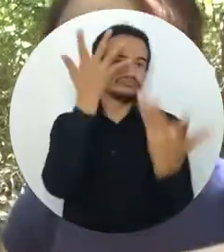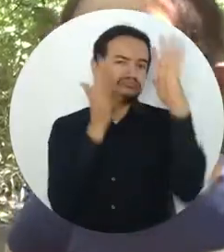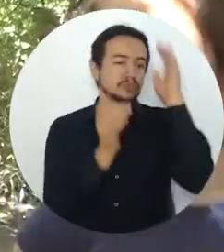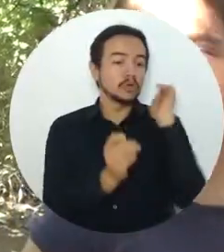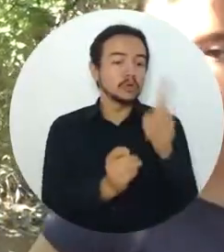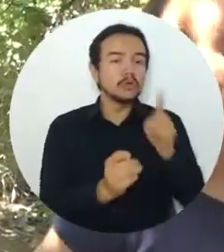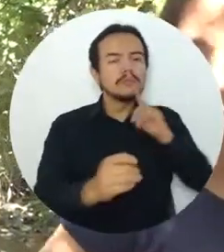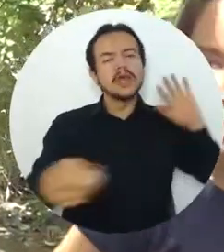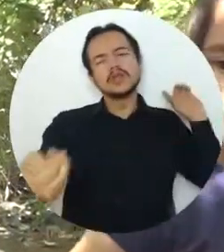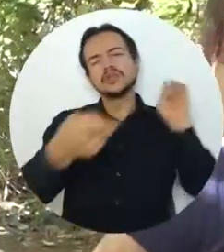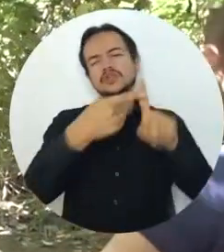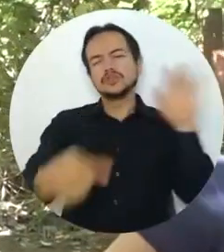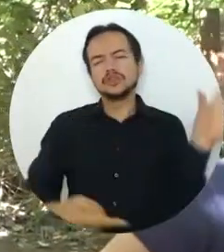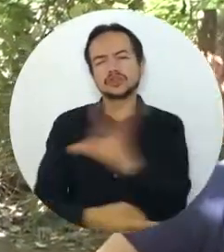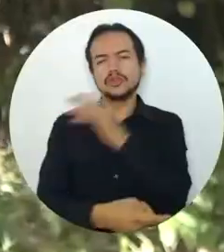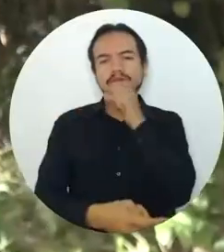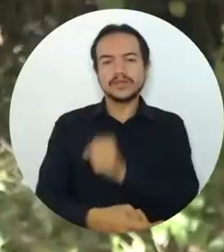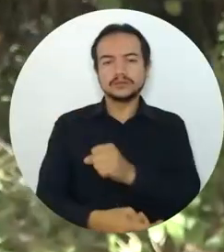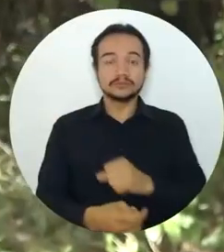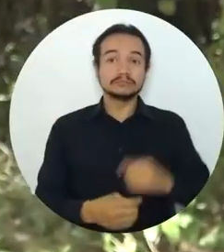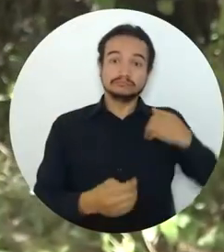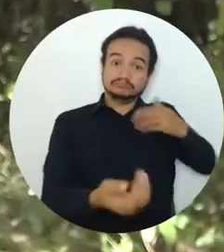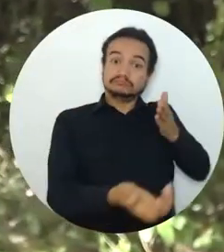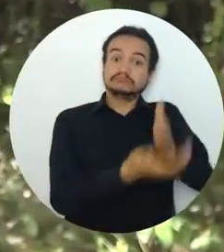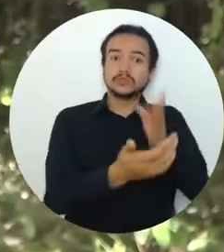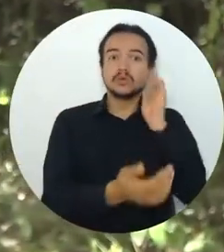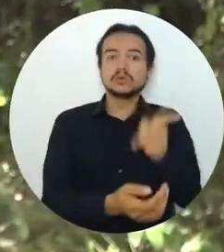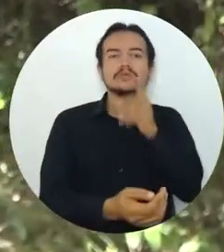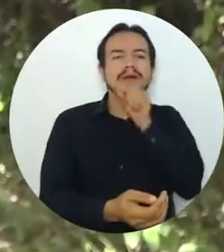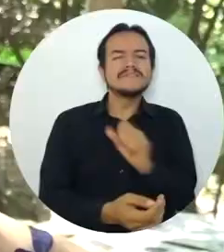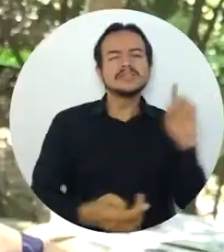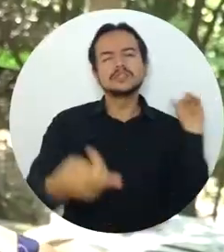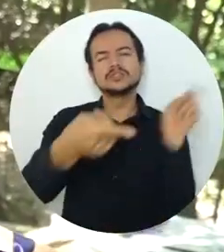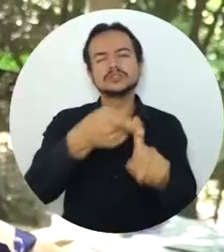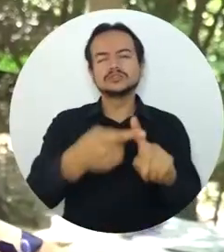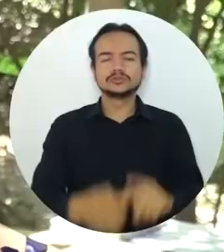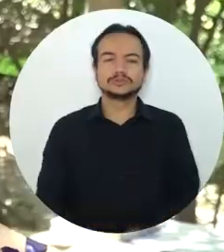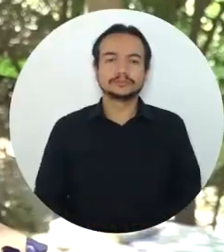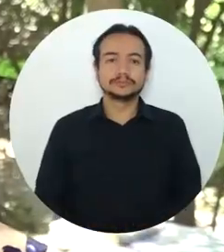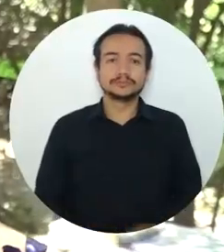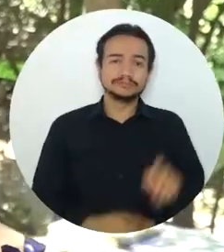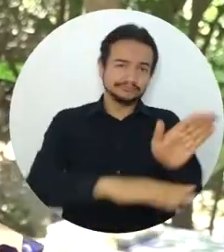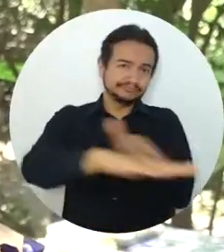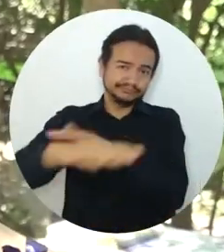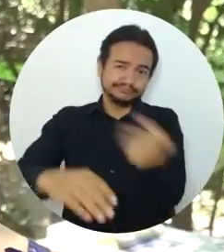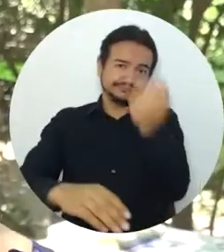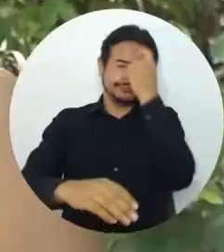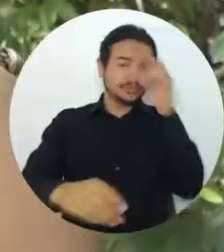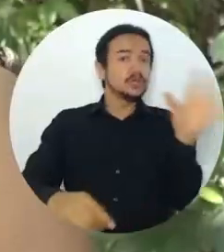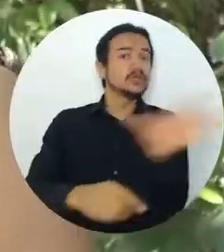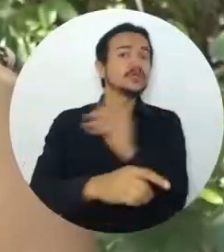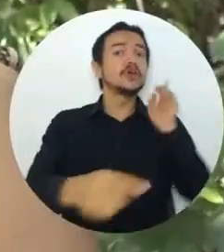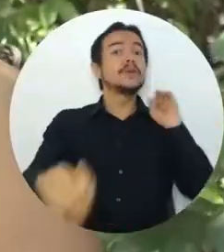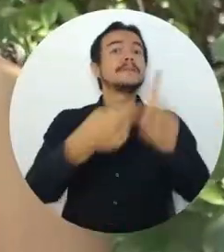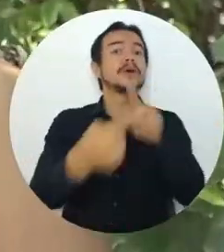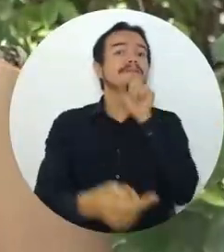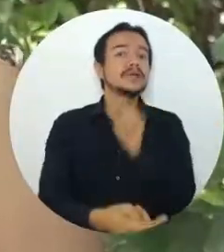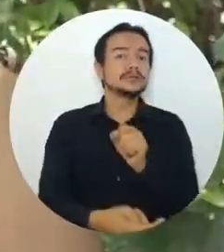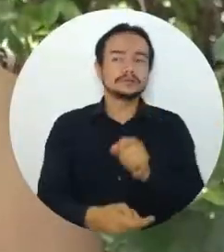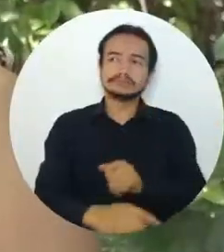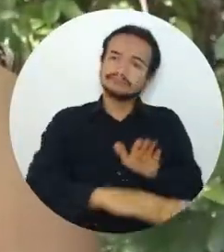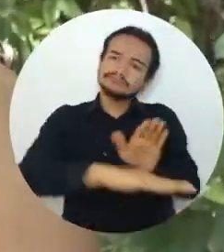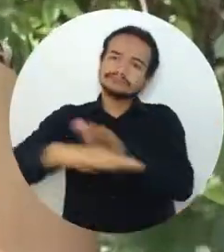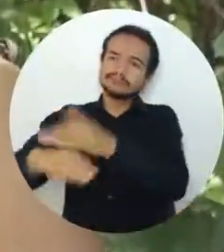Yo voy para el bosque porque allá vamos todos. Yo voy para el bosque porque allá vamos todos. A tener en cuenta que para allá vamos todos. Por favor, únanse a